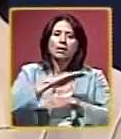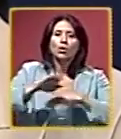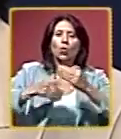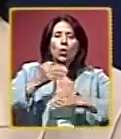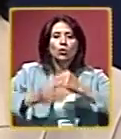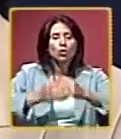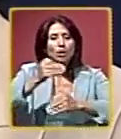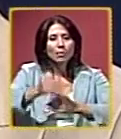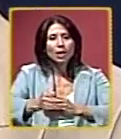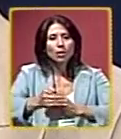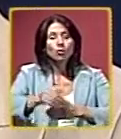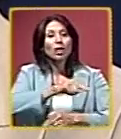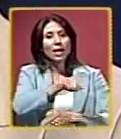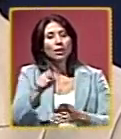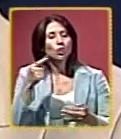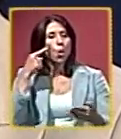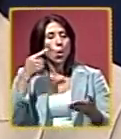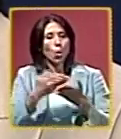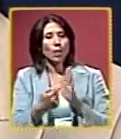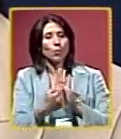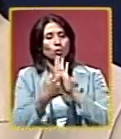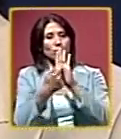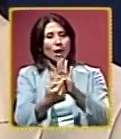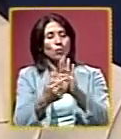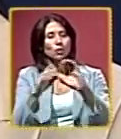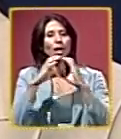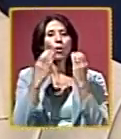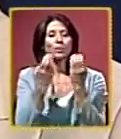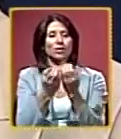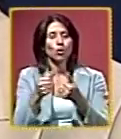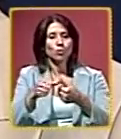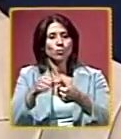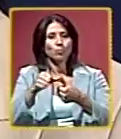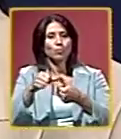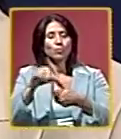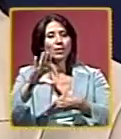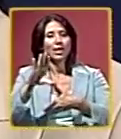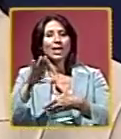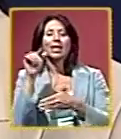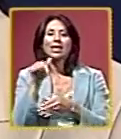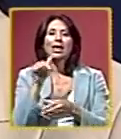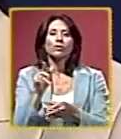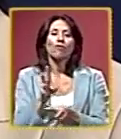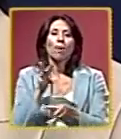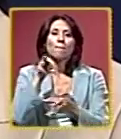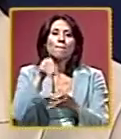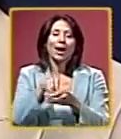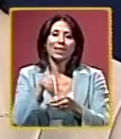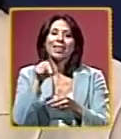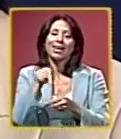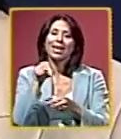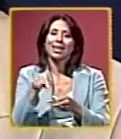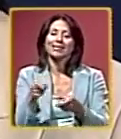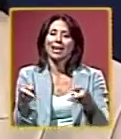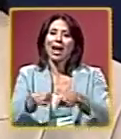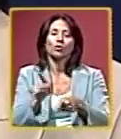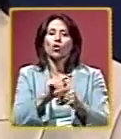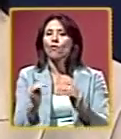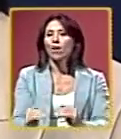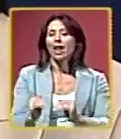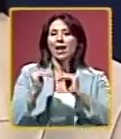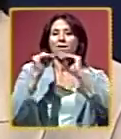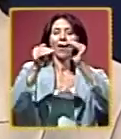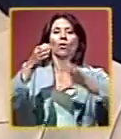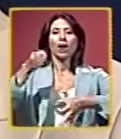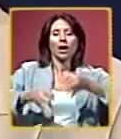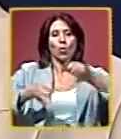procedimientos a cabo. Eso lo demostramos en la comisión y fue parte de que el caso no fuera elevado a la Corte y se